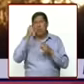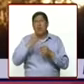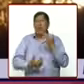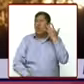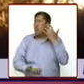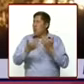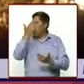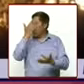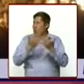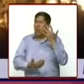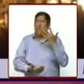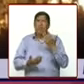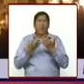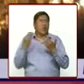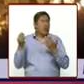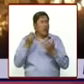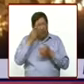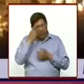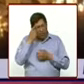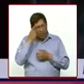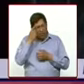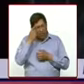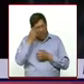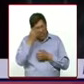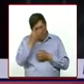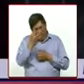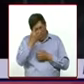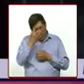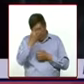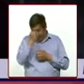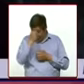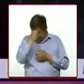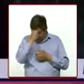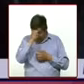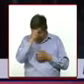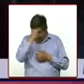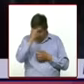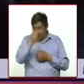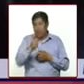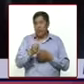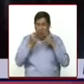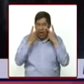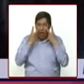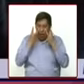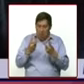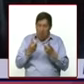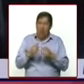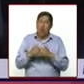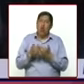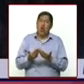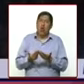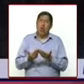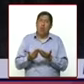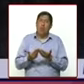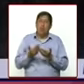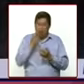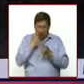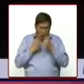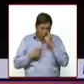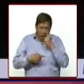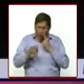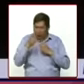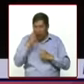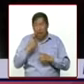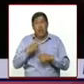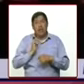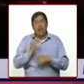fuego. Es realmente, da rabia e impotencia poder ver esto, y uno se queda llorando porque